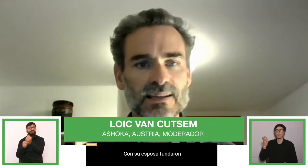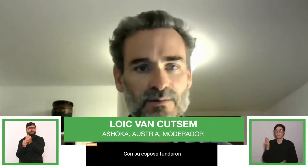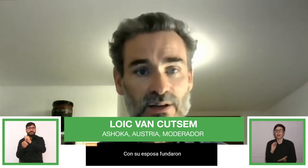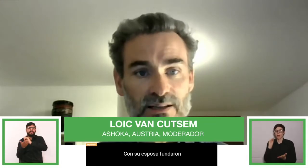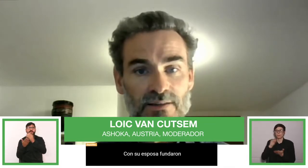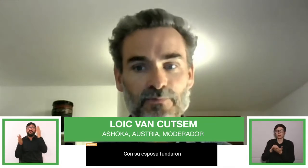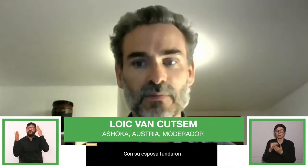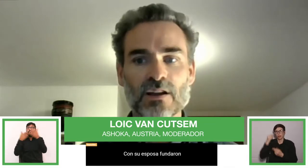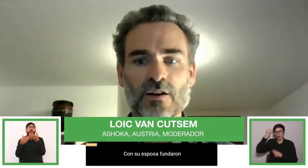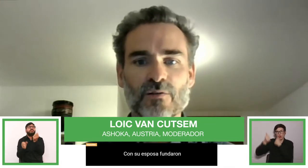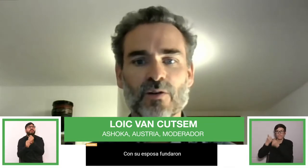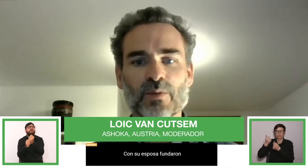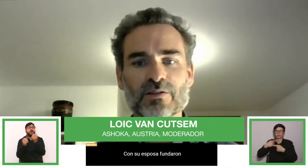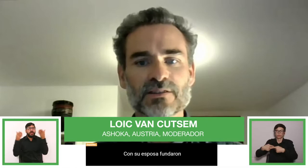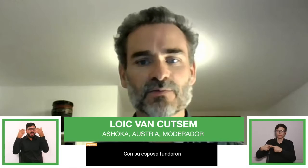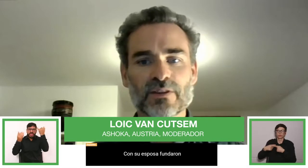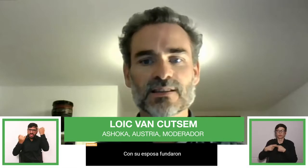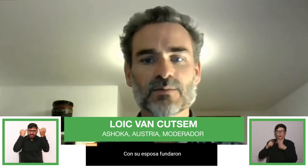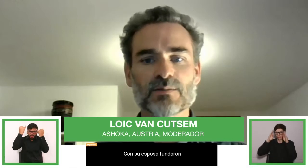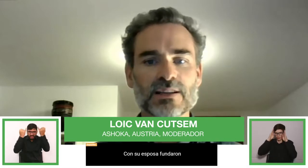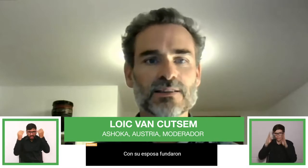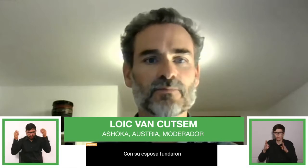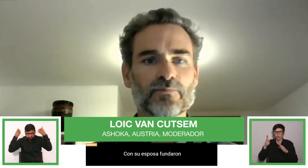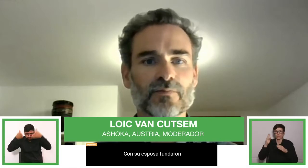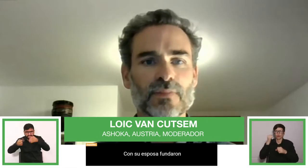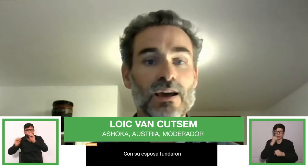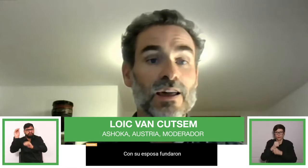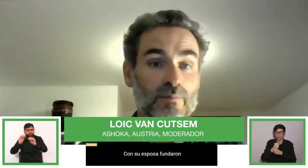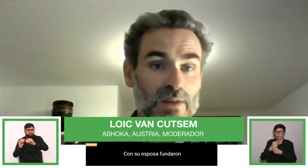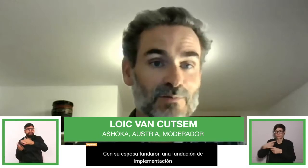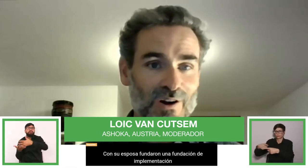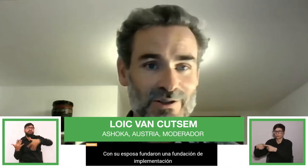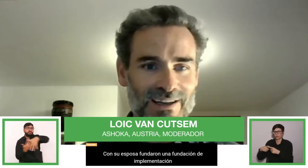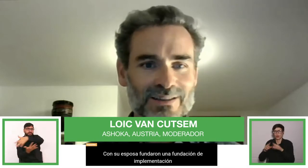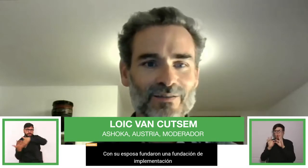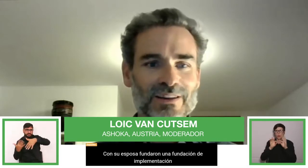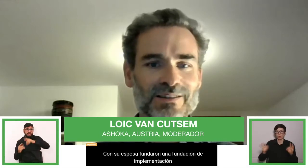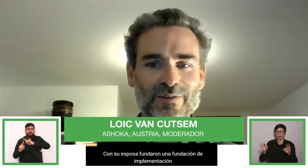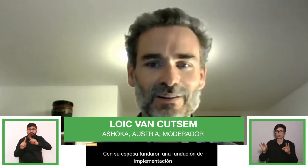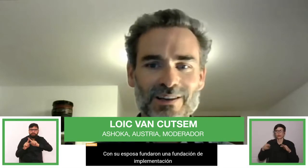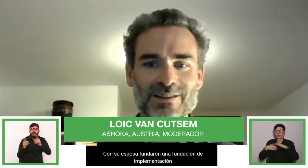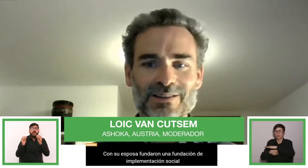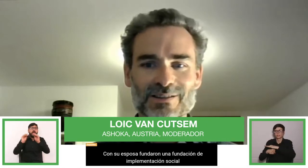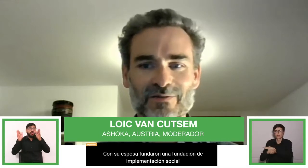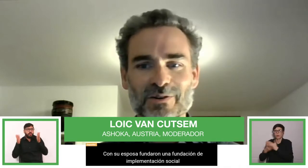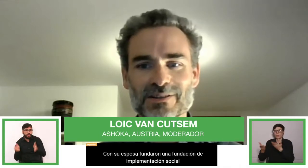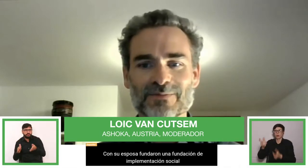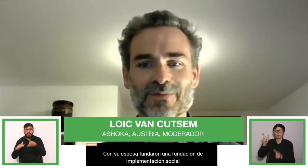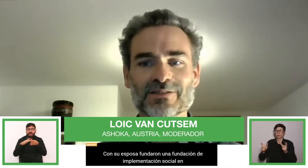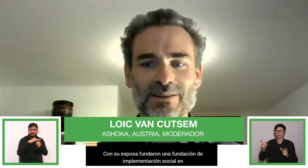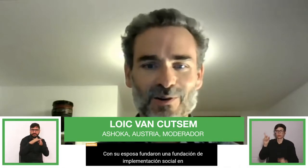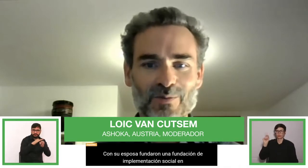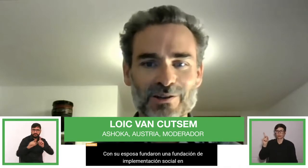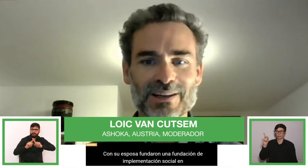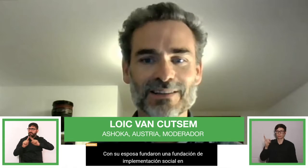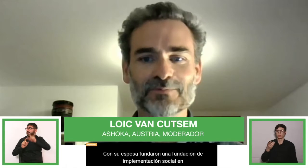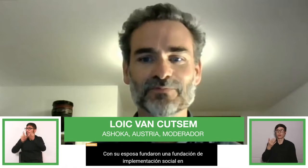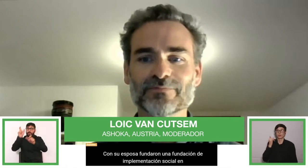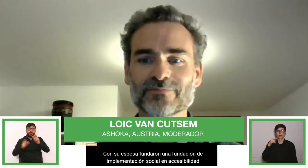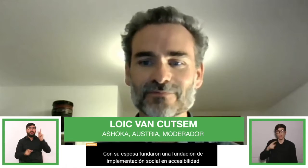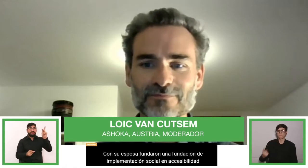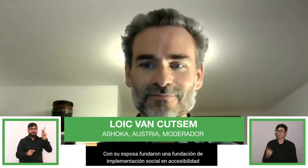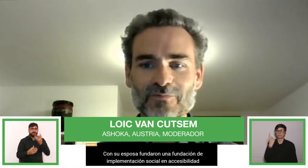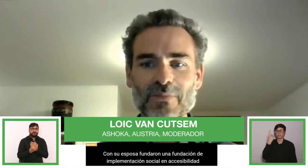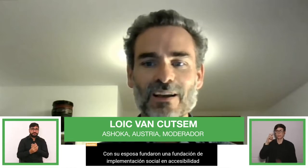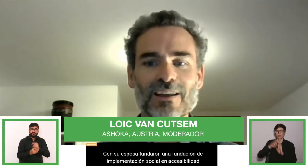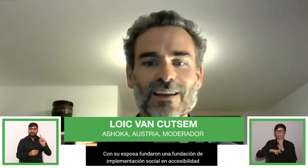con un enfoque en la educación, el empleo y la accesibilidad para las personas con discapacidades. El principal proyecto de